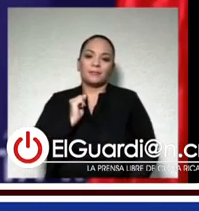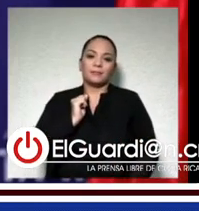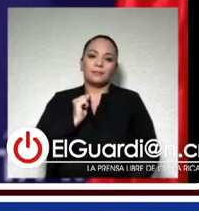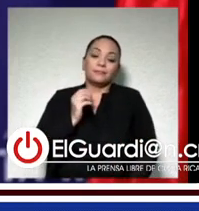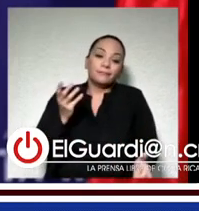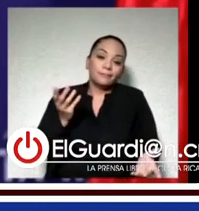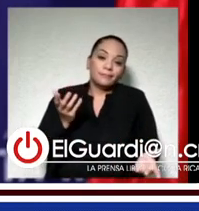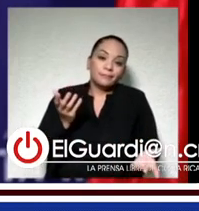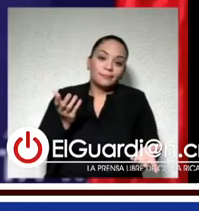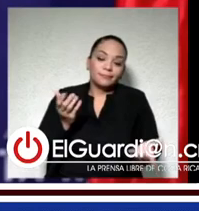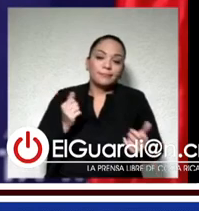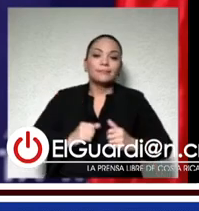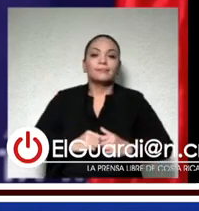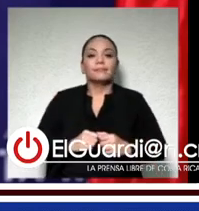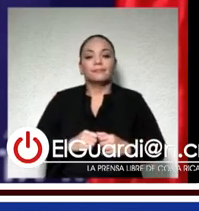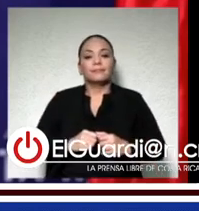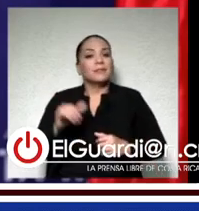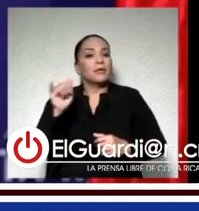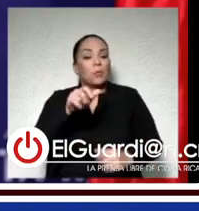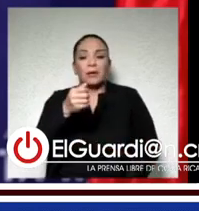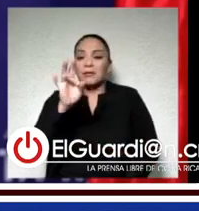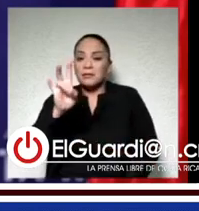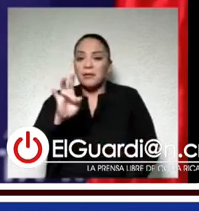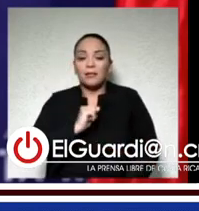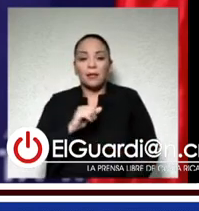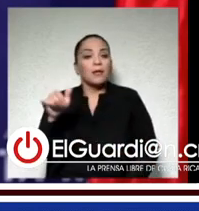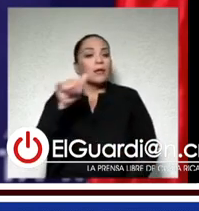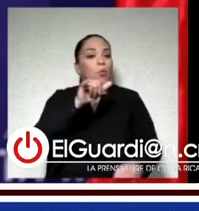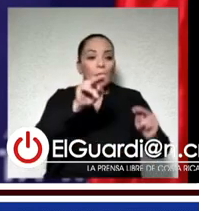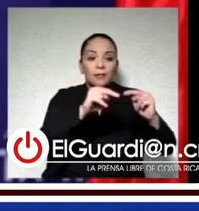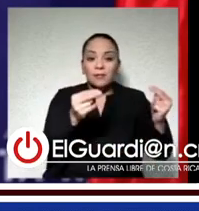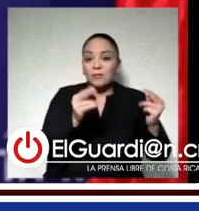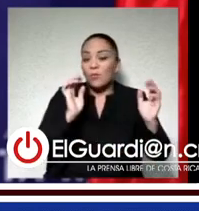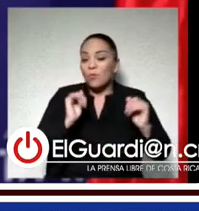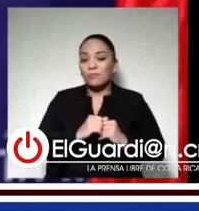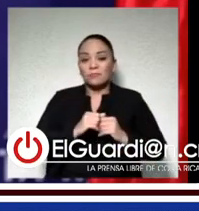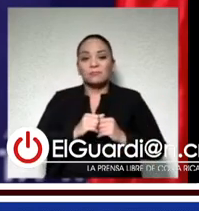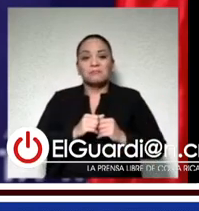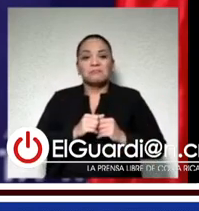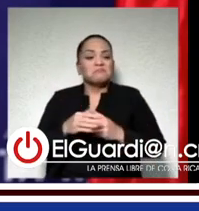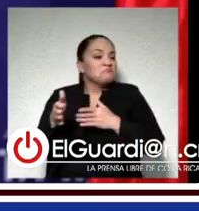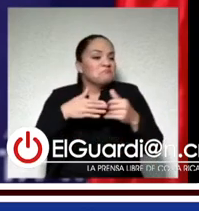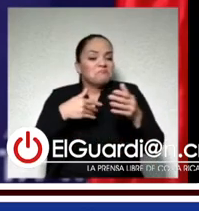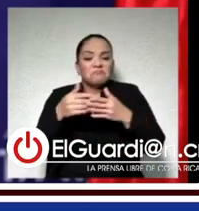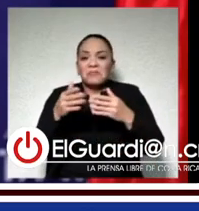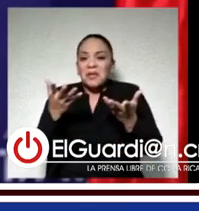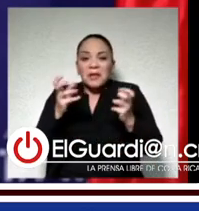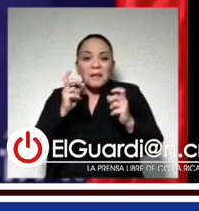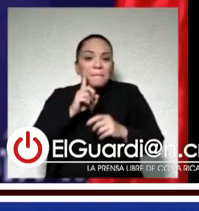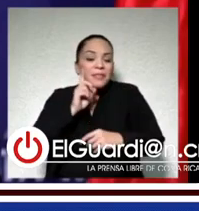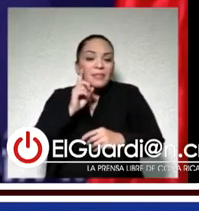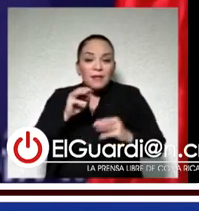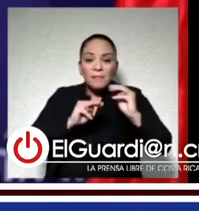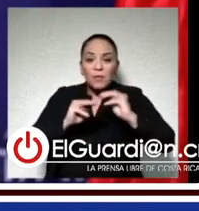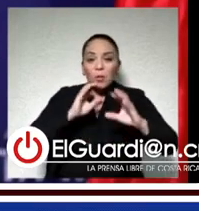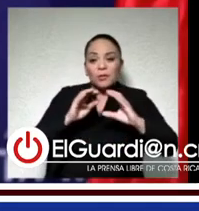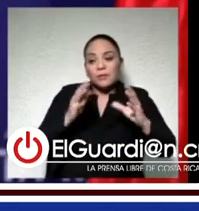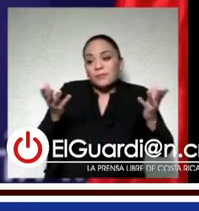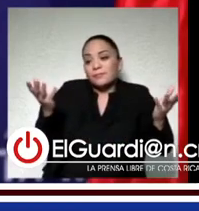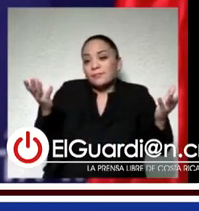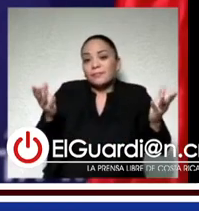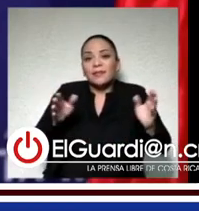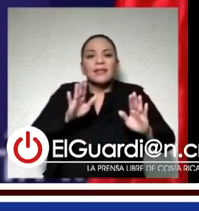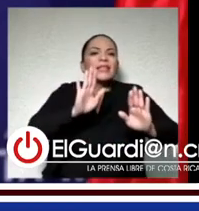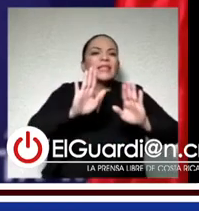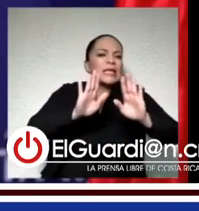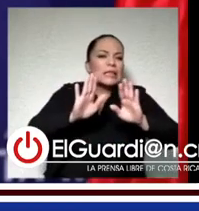hacer. Lo mismo Canal 7, lo mismo La Nación, lo mismo quien quiera poder mentir a través de un medio